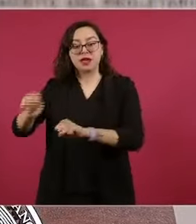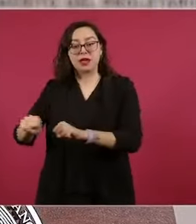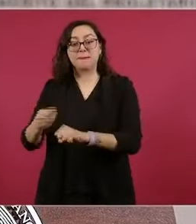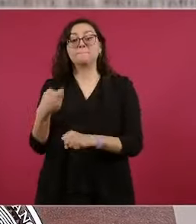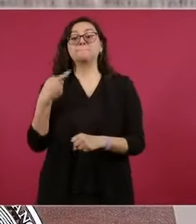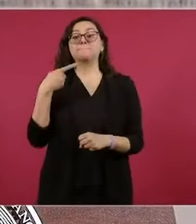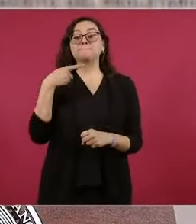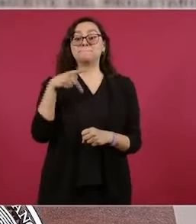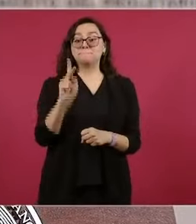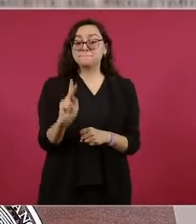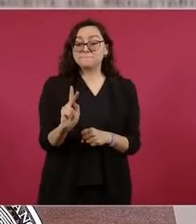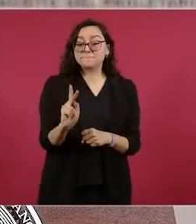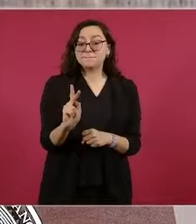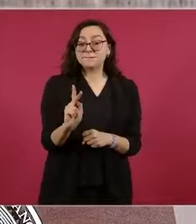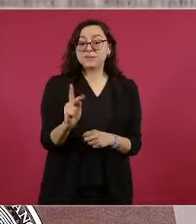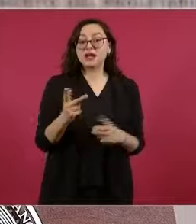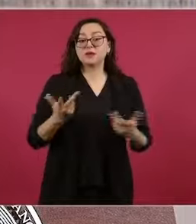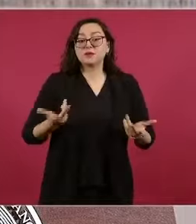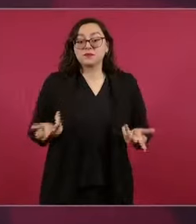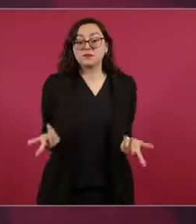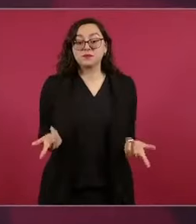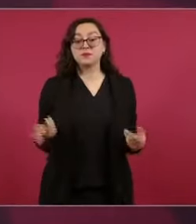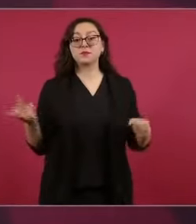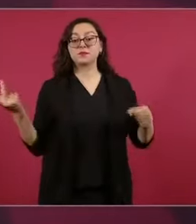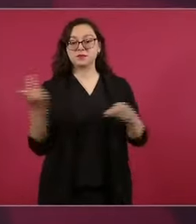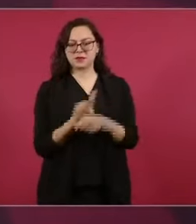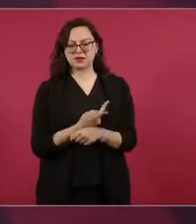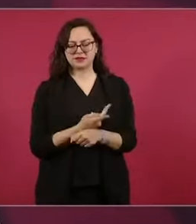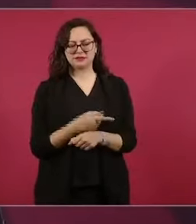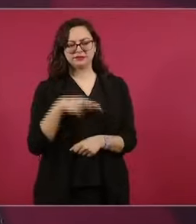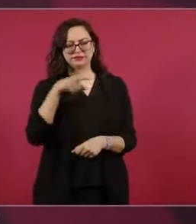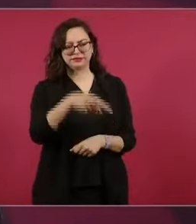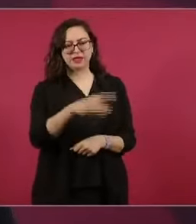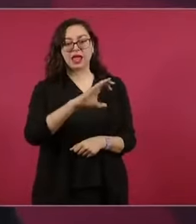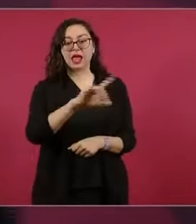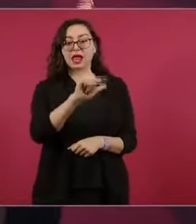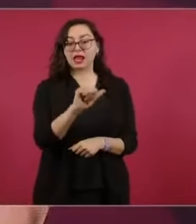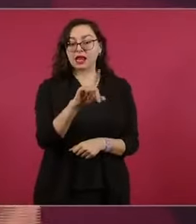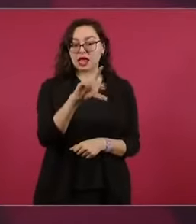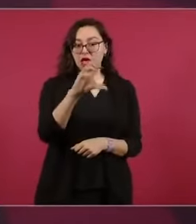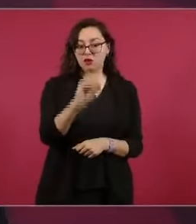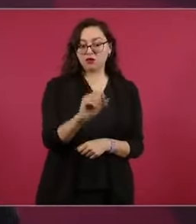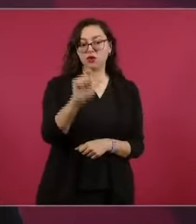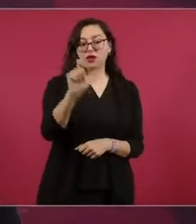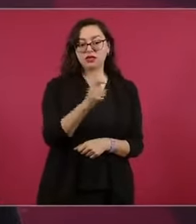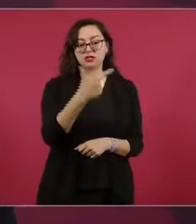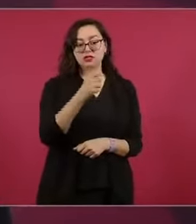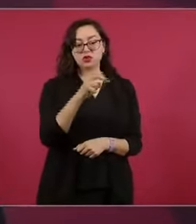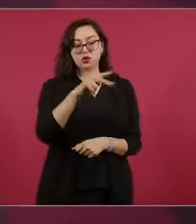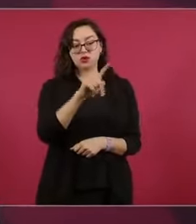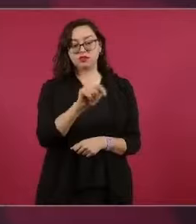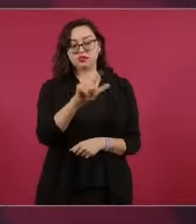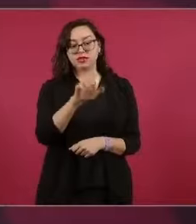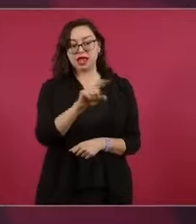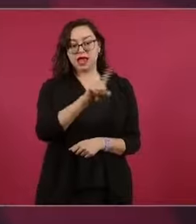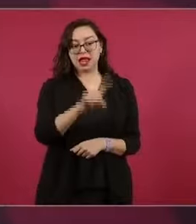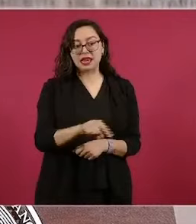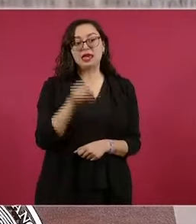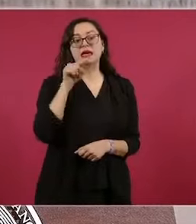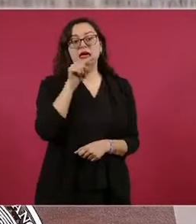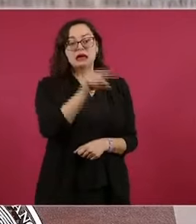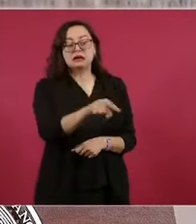se piensa que el empresario conservador Claudio X González y su pandilla no pueden ir más